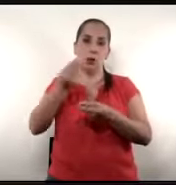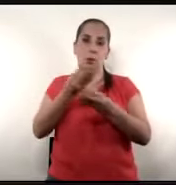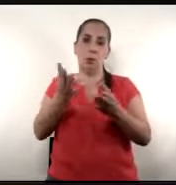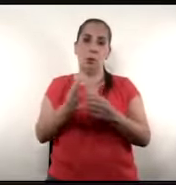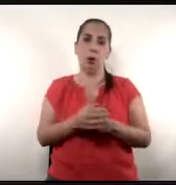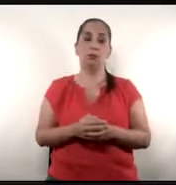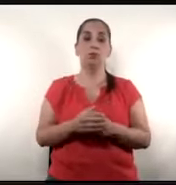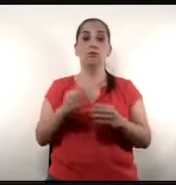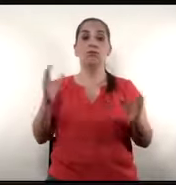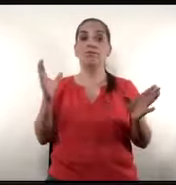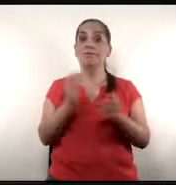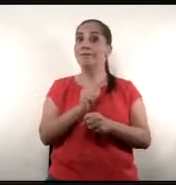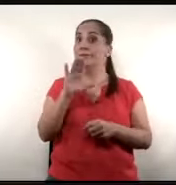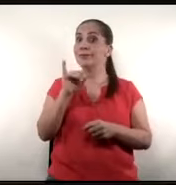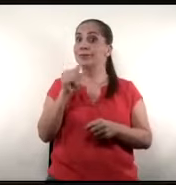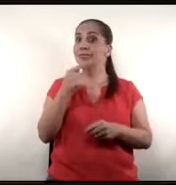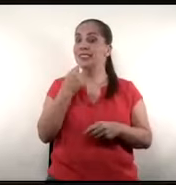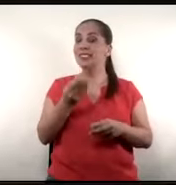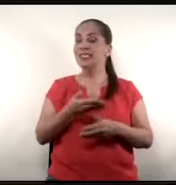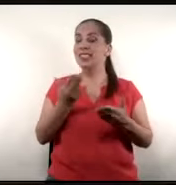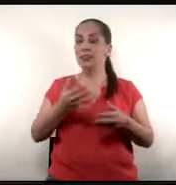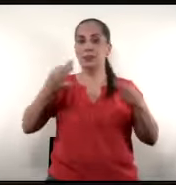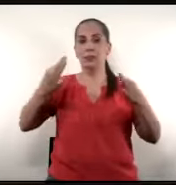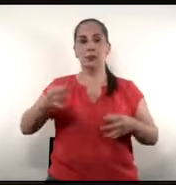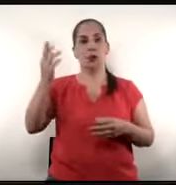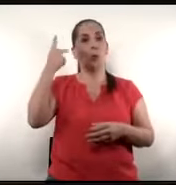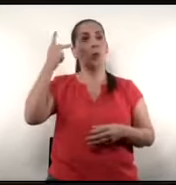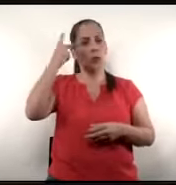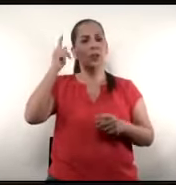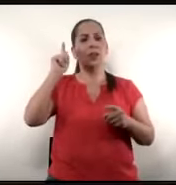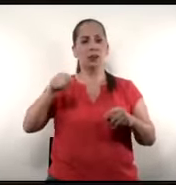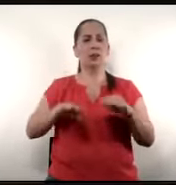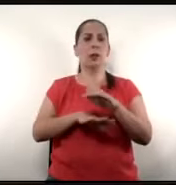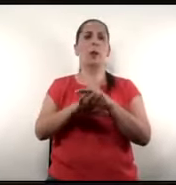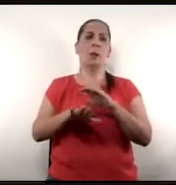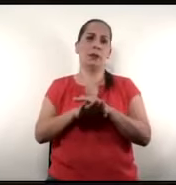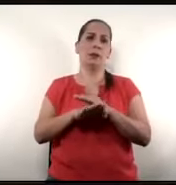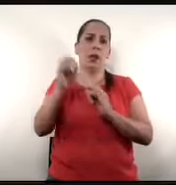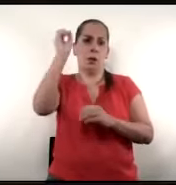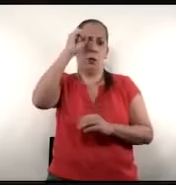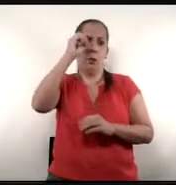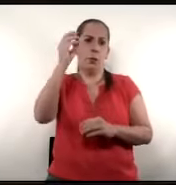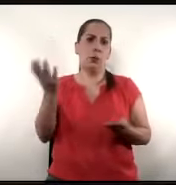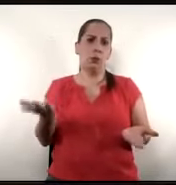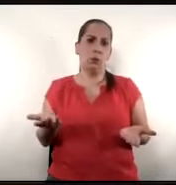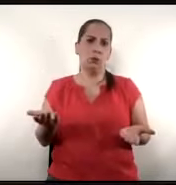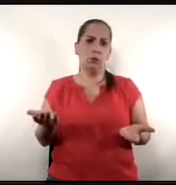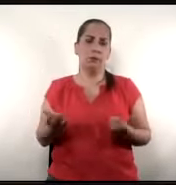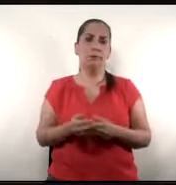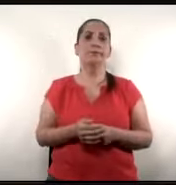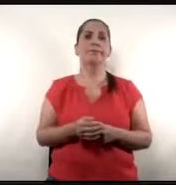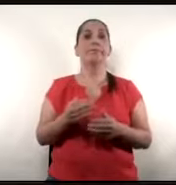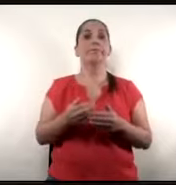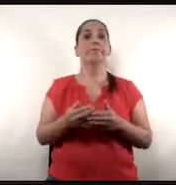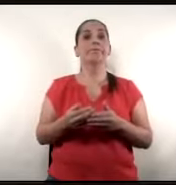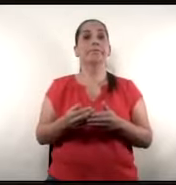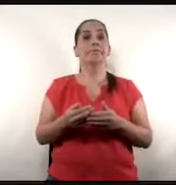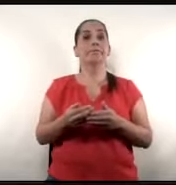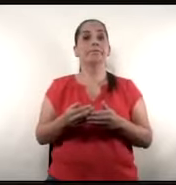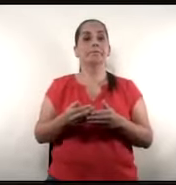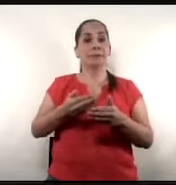en el CEFIA, que las decisiones políticas se basen en criterios técnicos. Y antes de dar paso